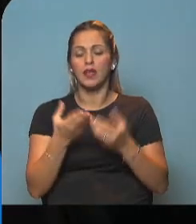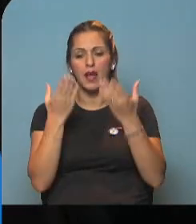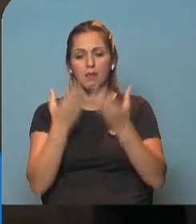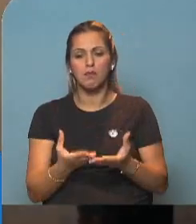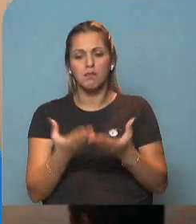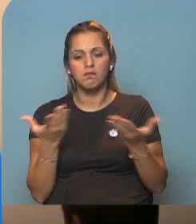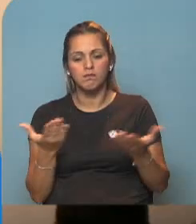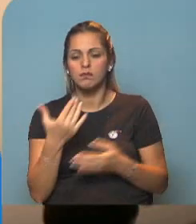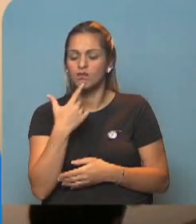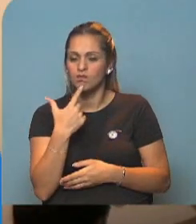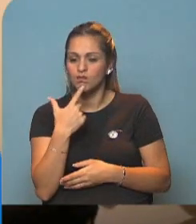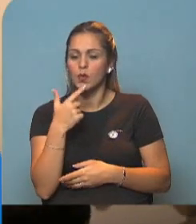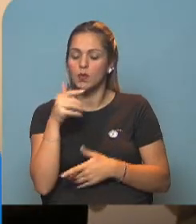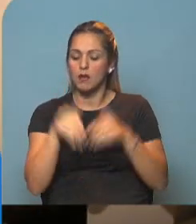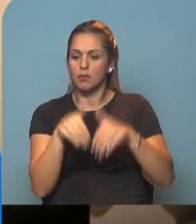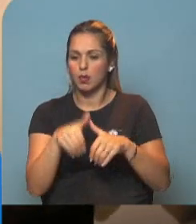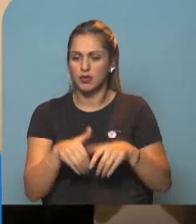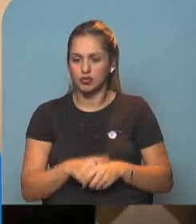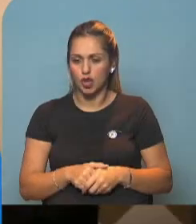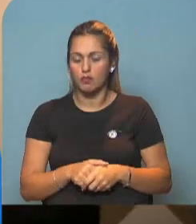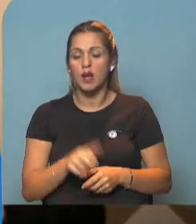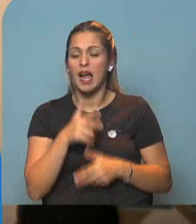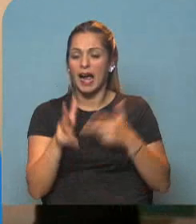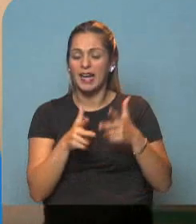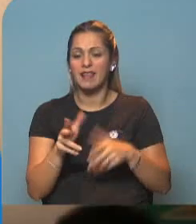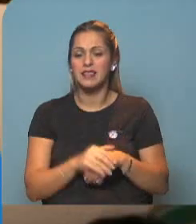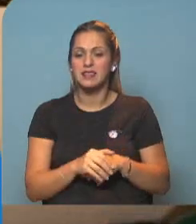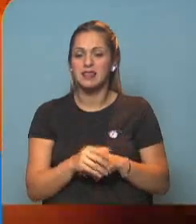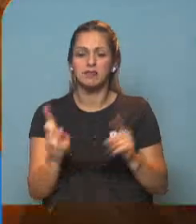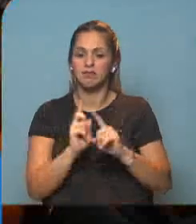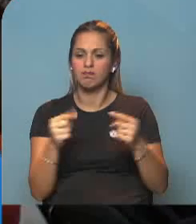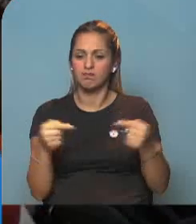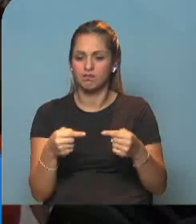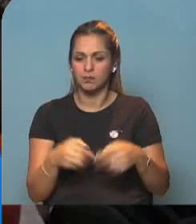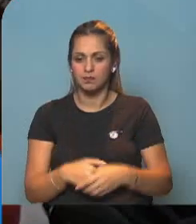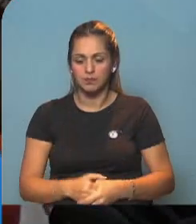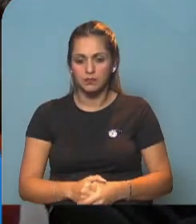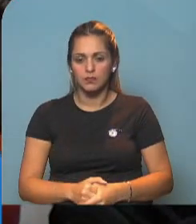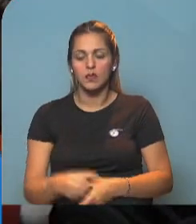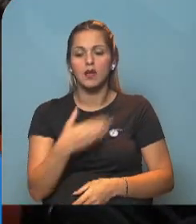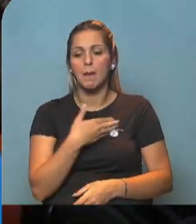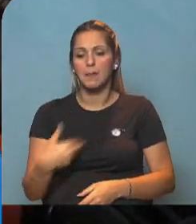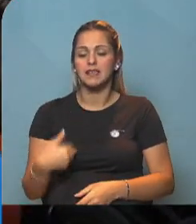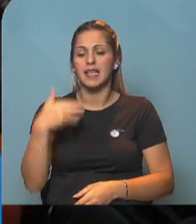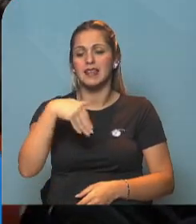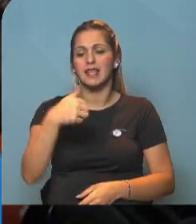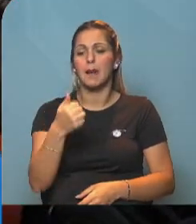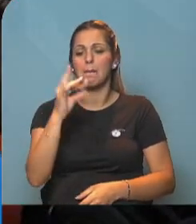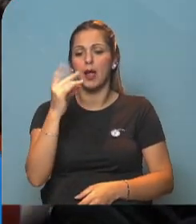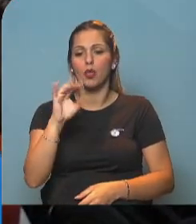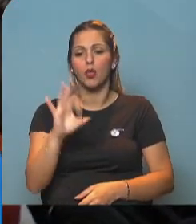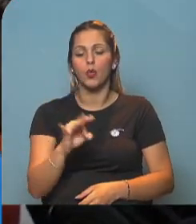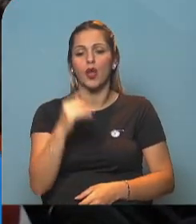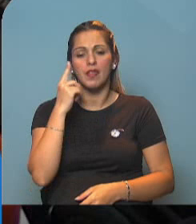dudas sobre el Consejo Nacional Electoral, al que acusan de partidista. El presidente Maduro es presidente hasta el 10 de enero